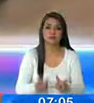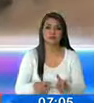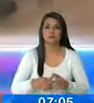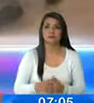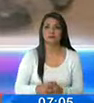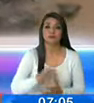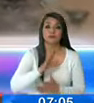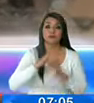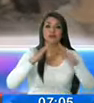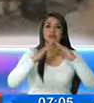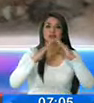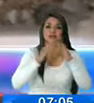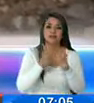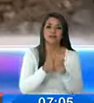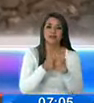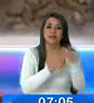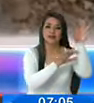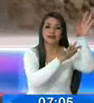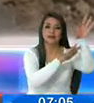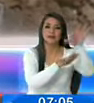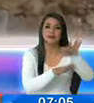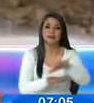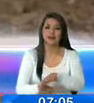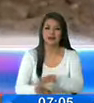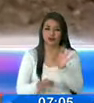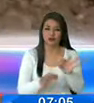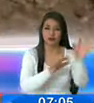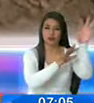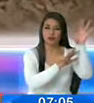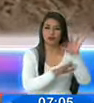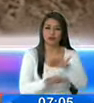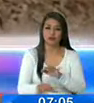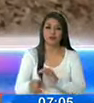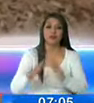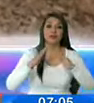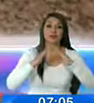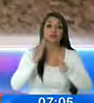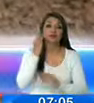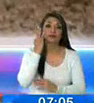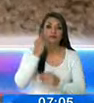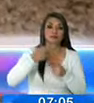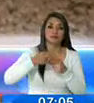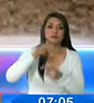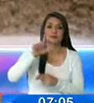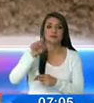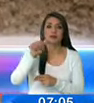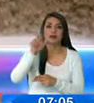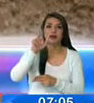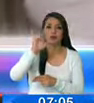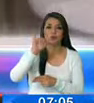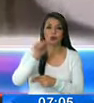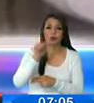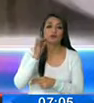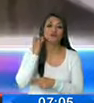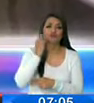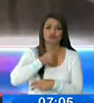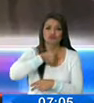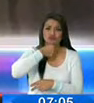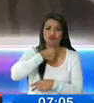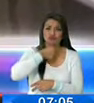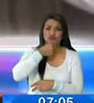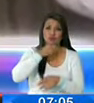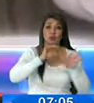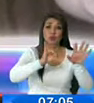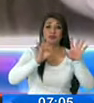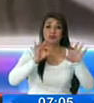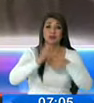vivienda, cerca de la quebrada San Vicente, por donde bajó el alud, vive Laura Morales, quien a sus 86 años por primera vez